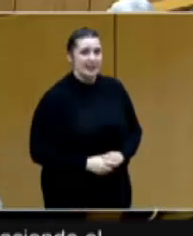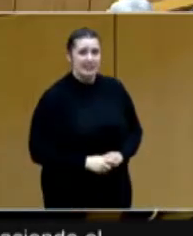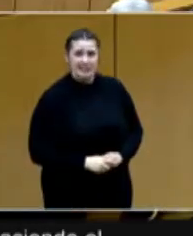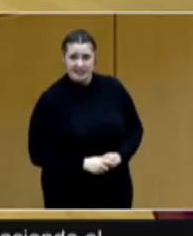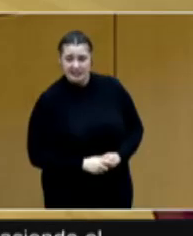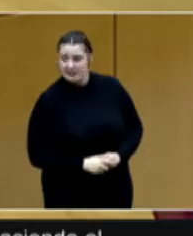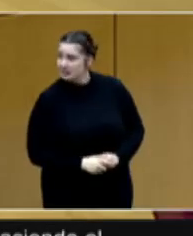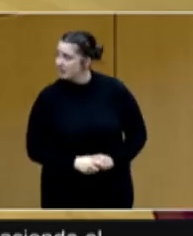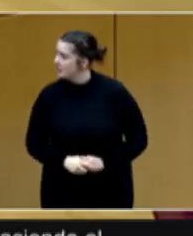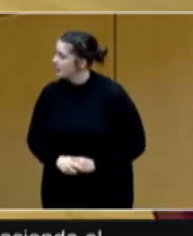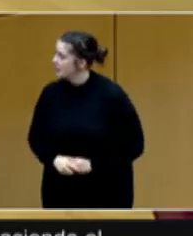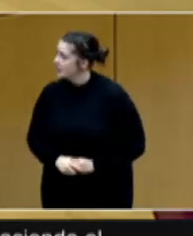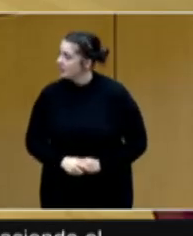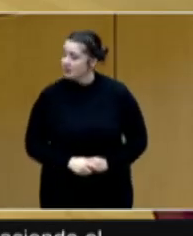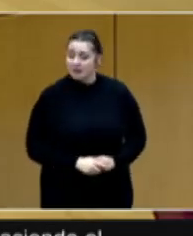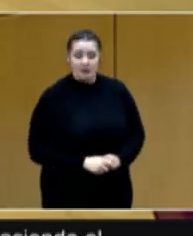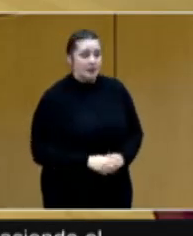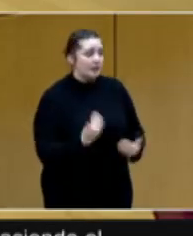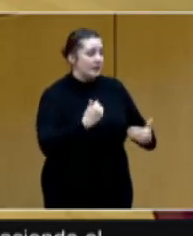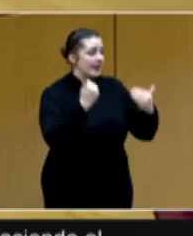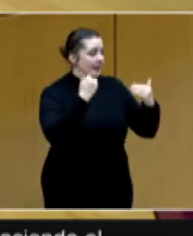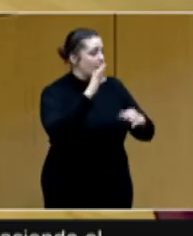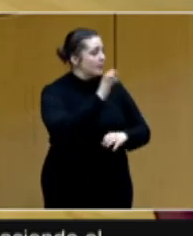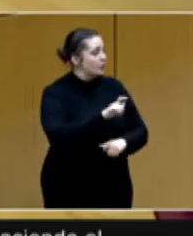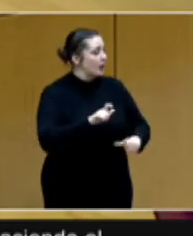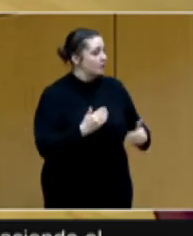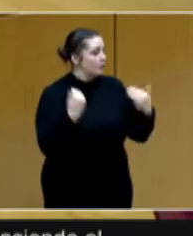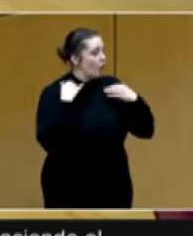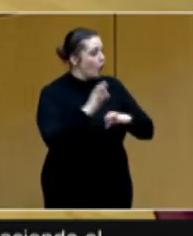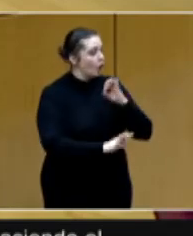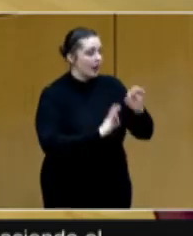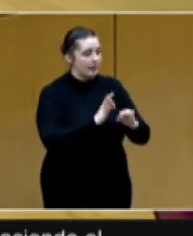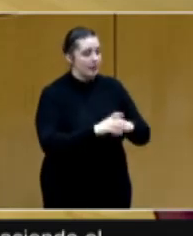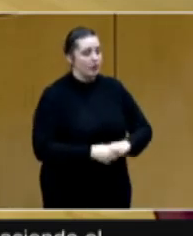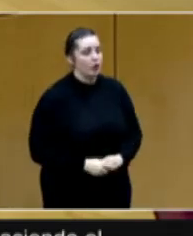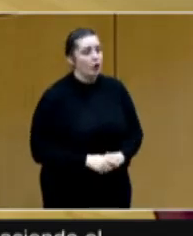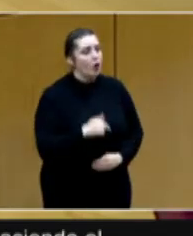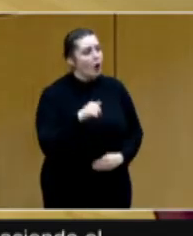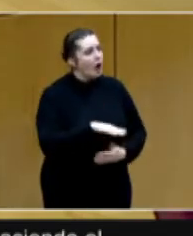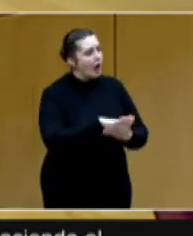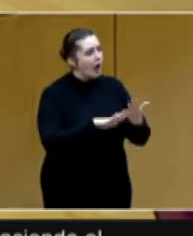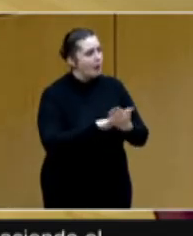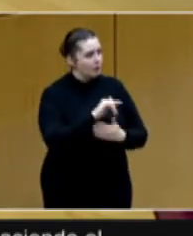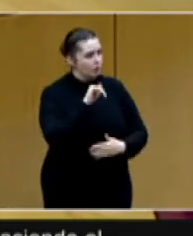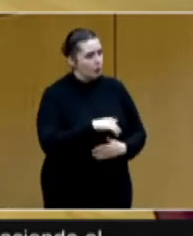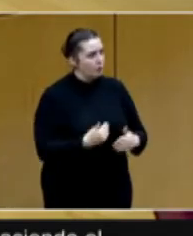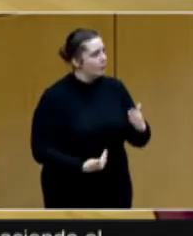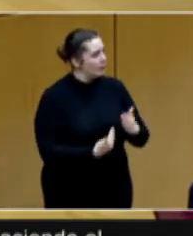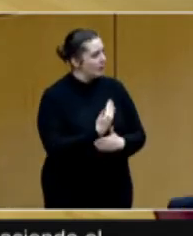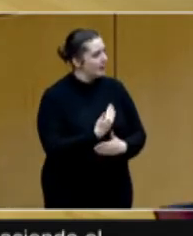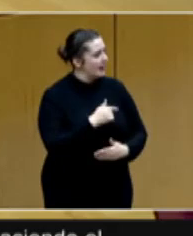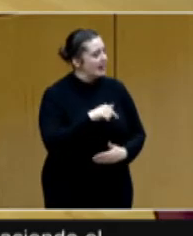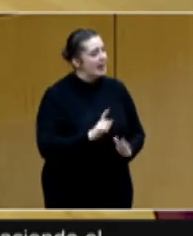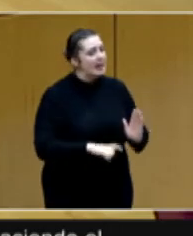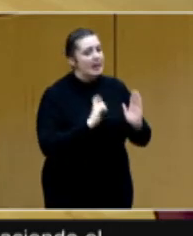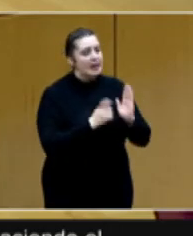a los organizadores se ha venido hablando reiteradamente esta mañana de que esta es una ley